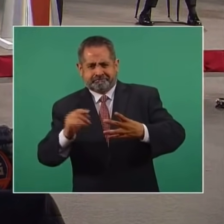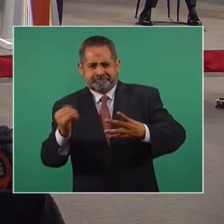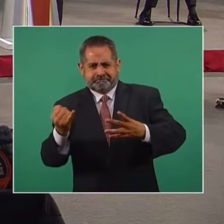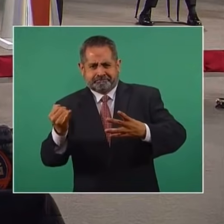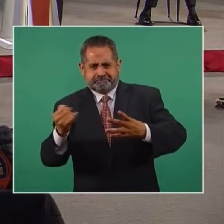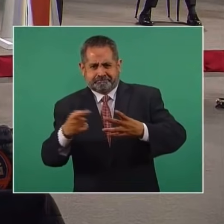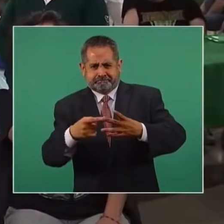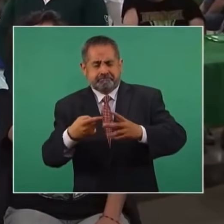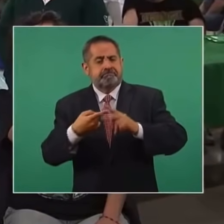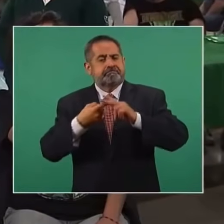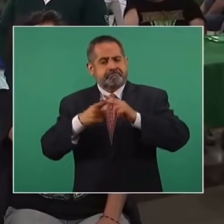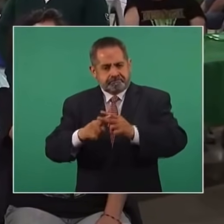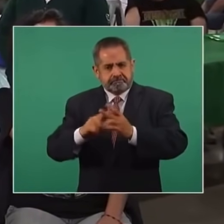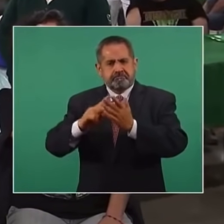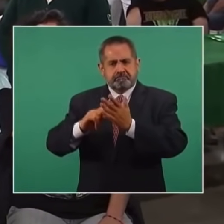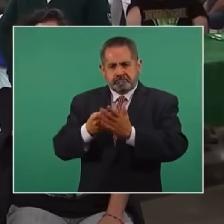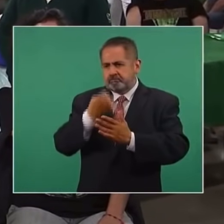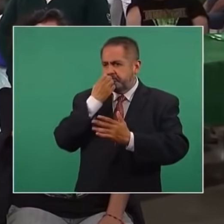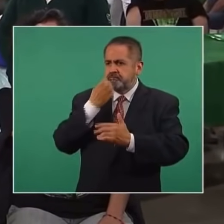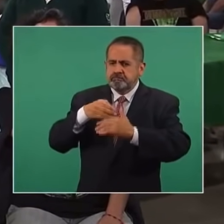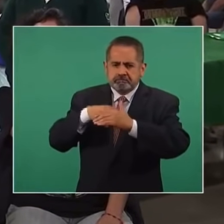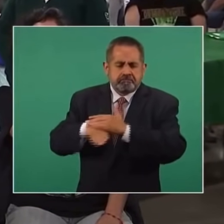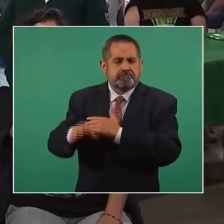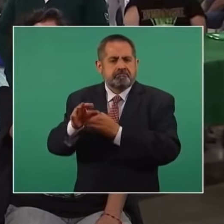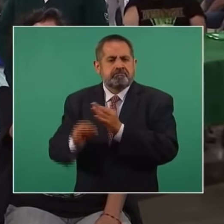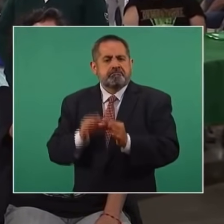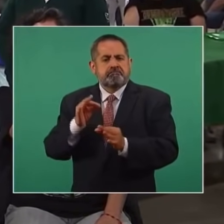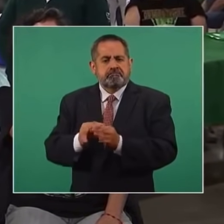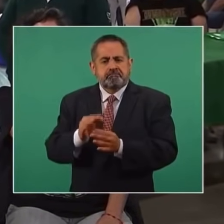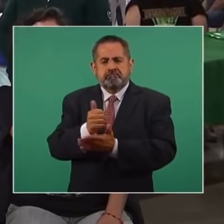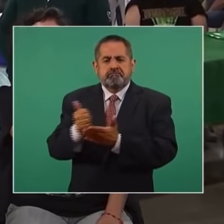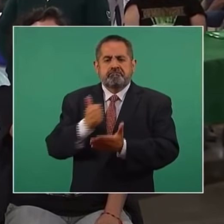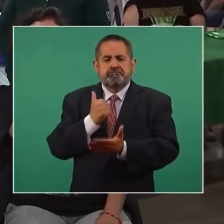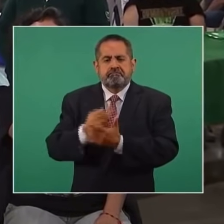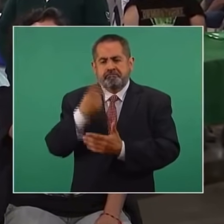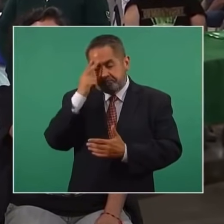se reiniciaran las clases en la ciudad